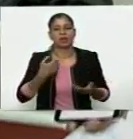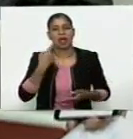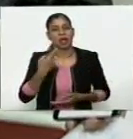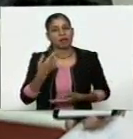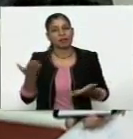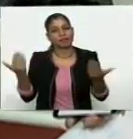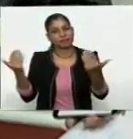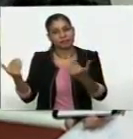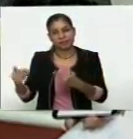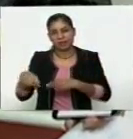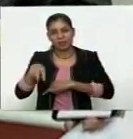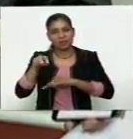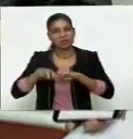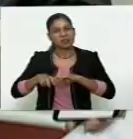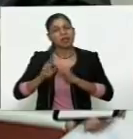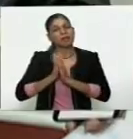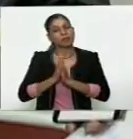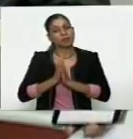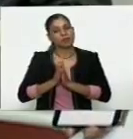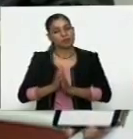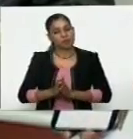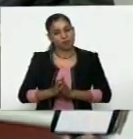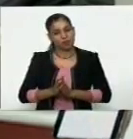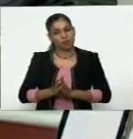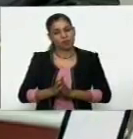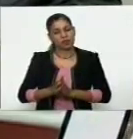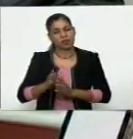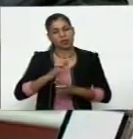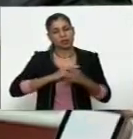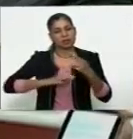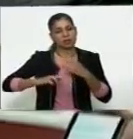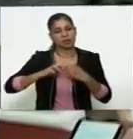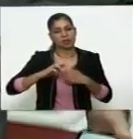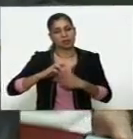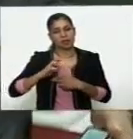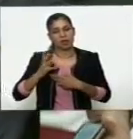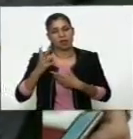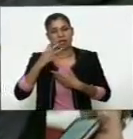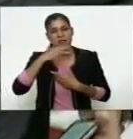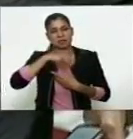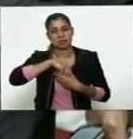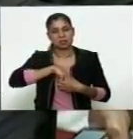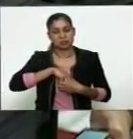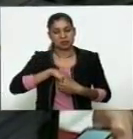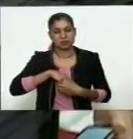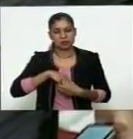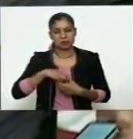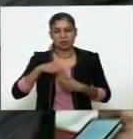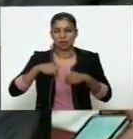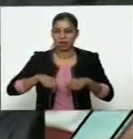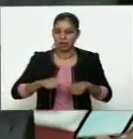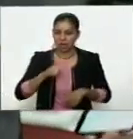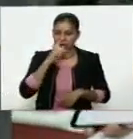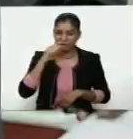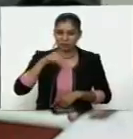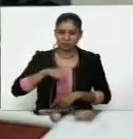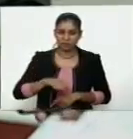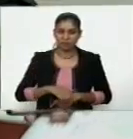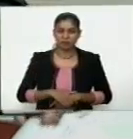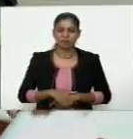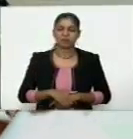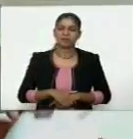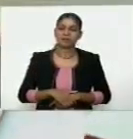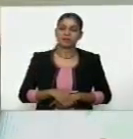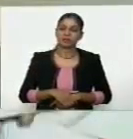favor, y convirtámonos en revolucionarios ya de este milenio. Ustedes saben